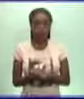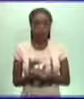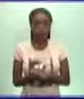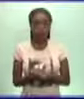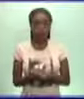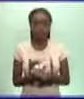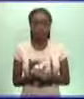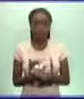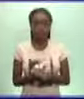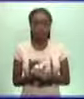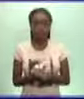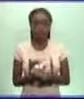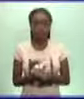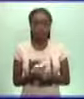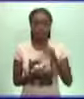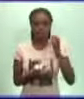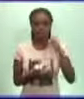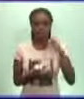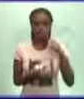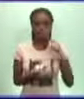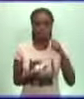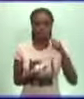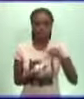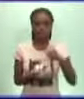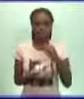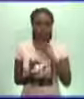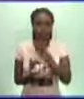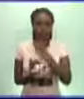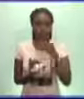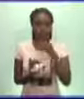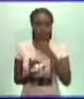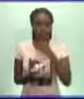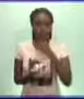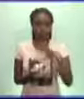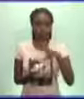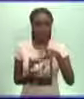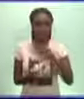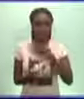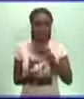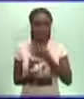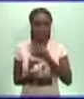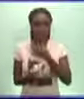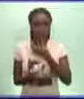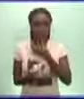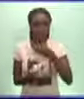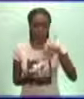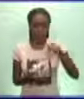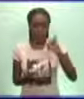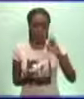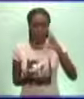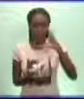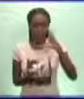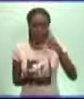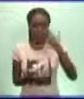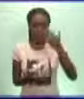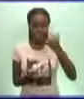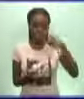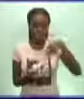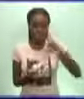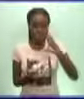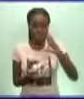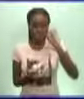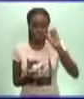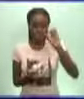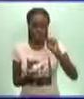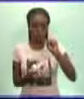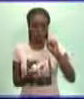bueno, actualmente es interpretada también por la joven soprano Milagros de los Ángeles. Los invito,